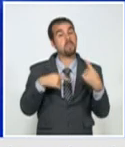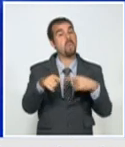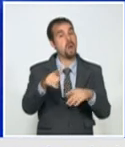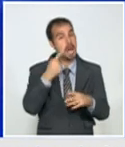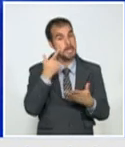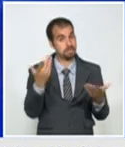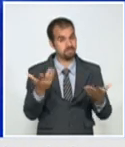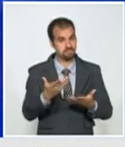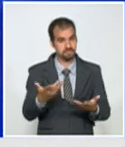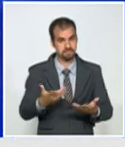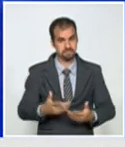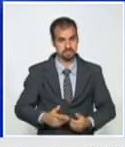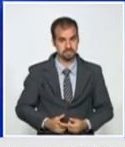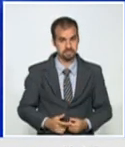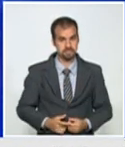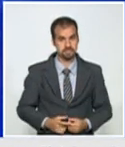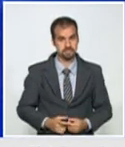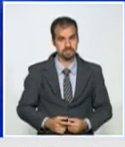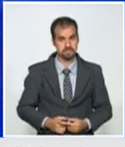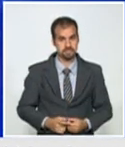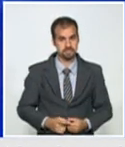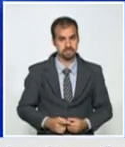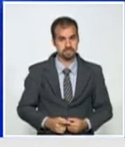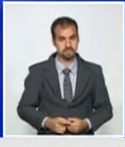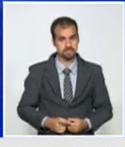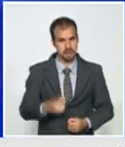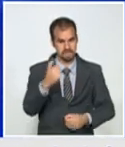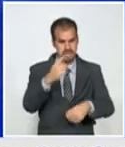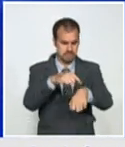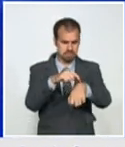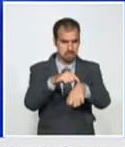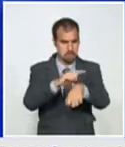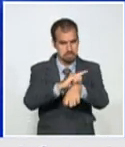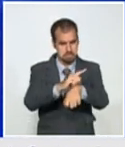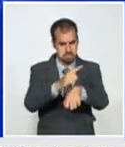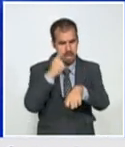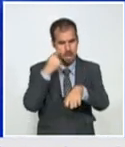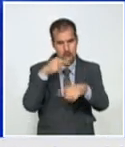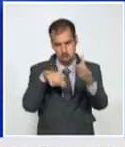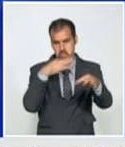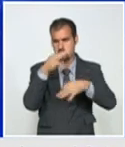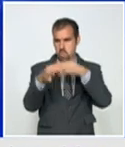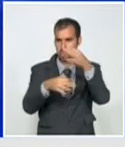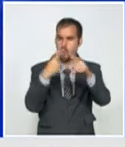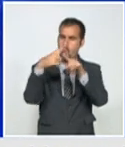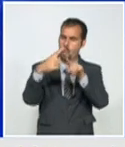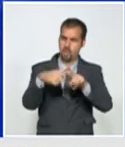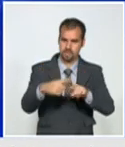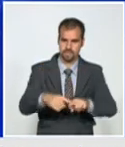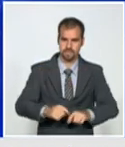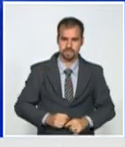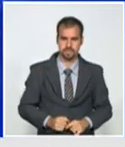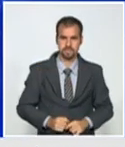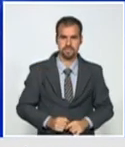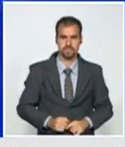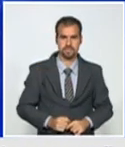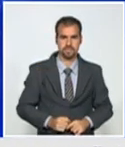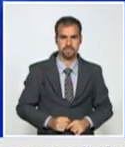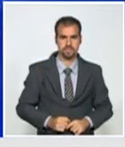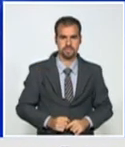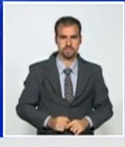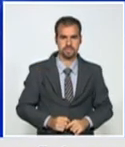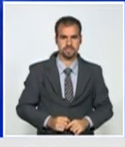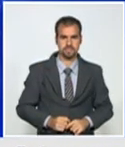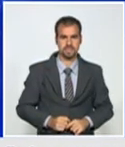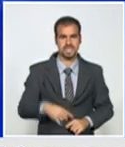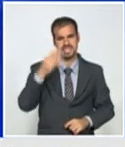ahora, porque todavía nos queda un poquitico más de tiempo, doctor. Hemos estado hablando durante un año del trabajo